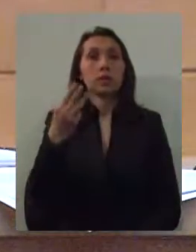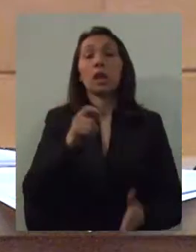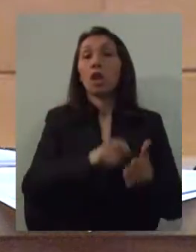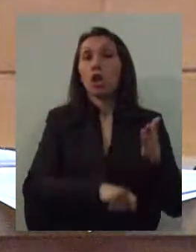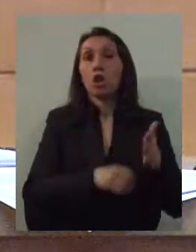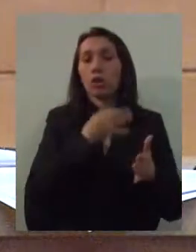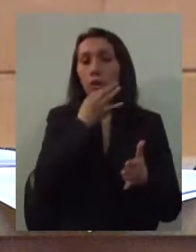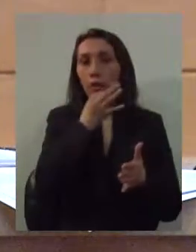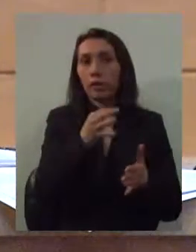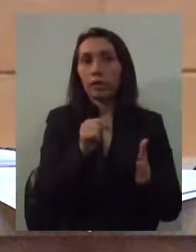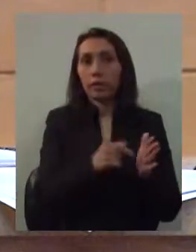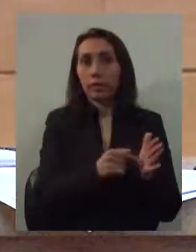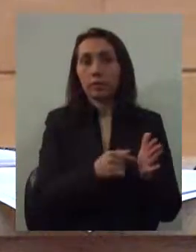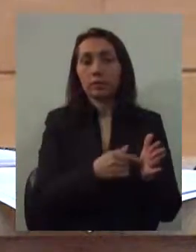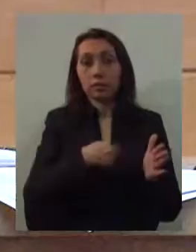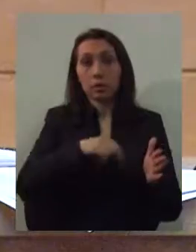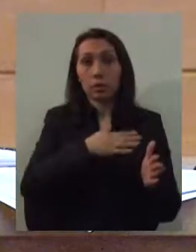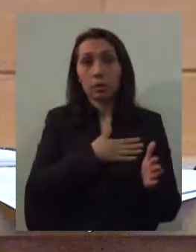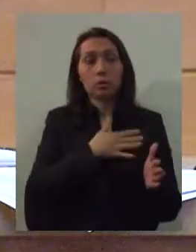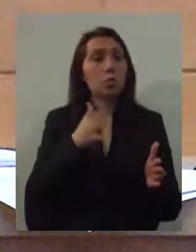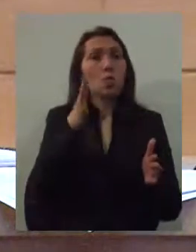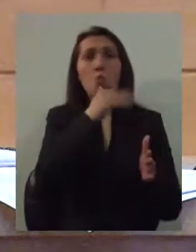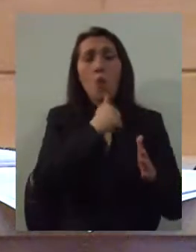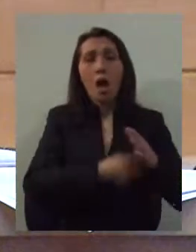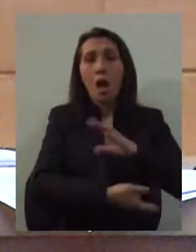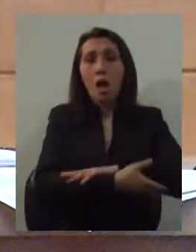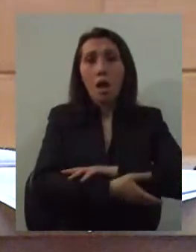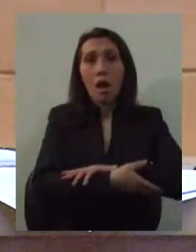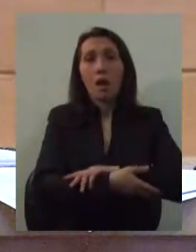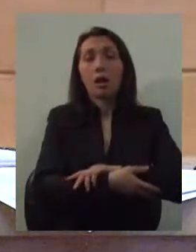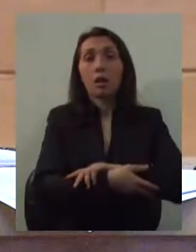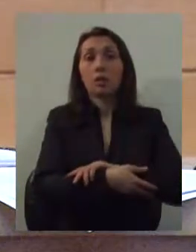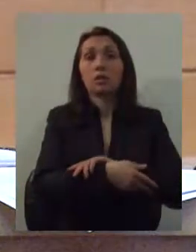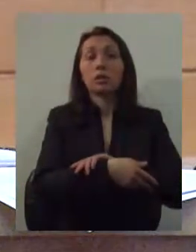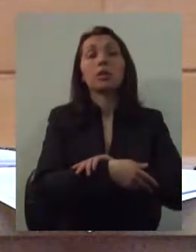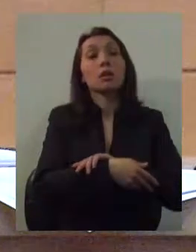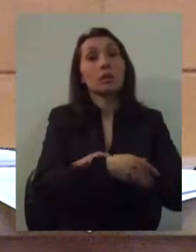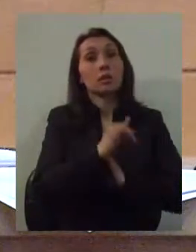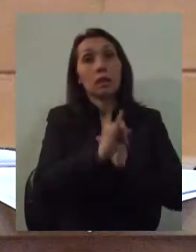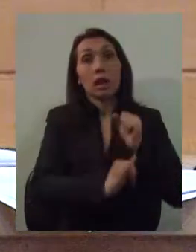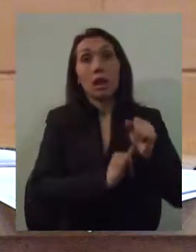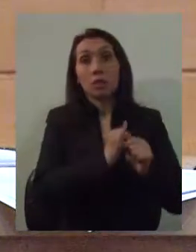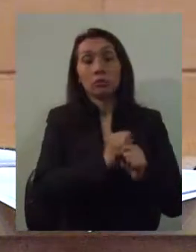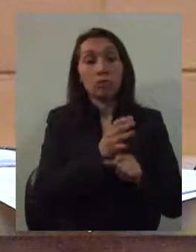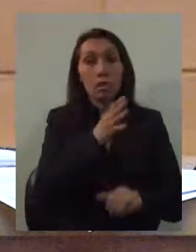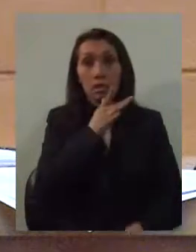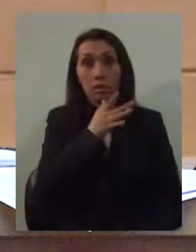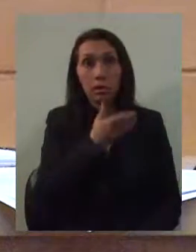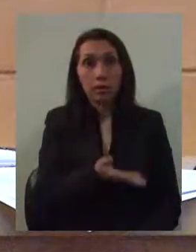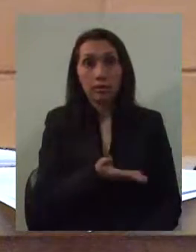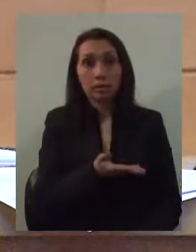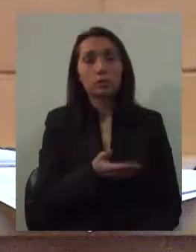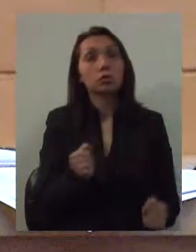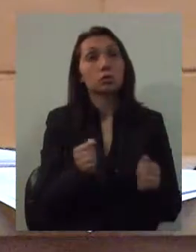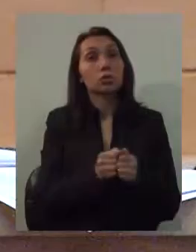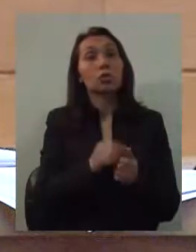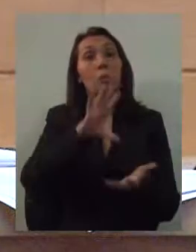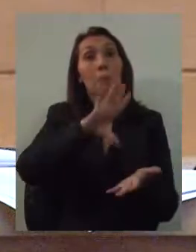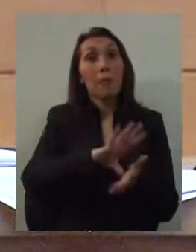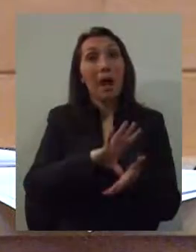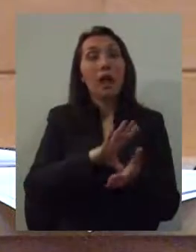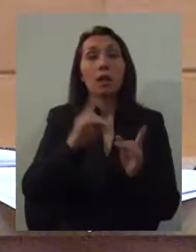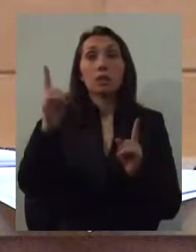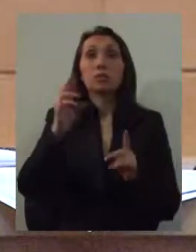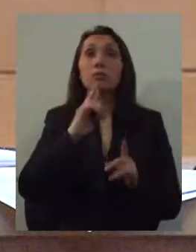código dispone que si no hay tratados relativos a esta materia, con la nación de la que procede